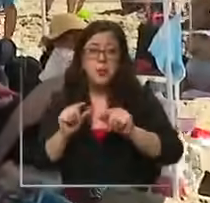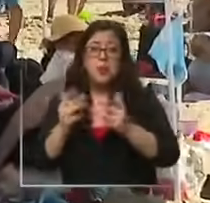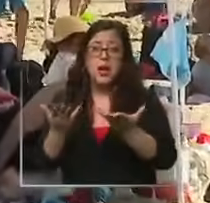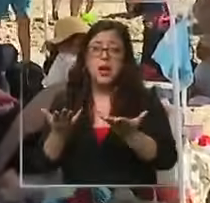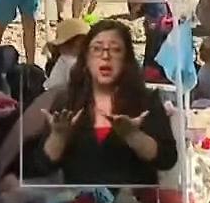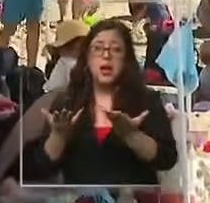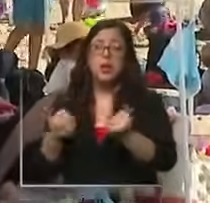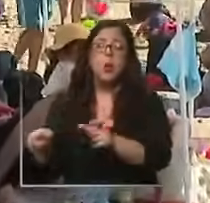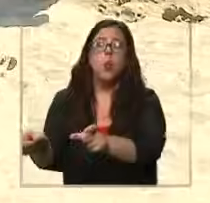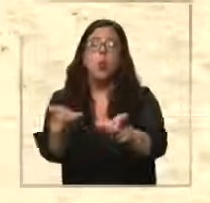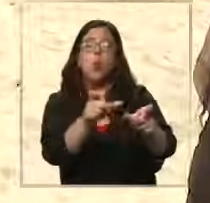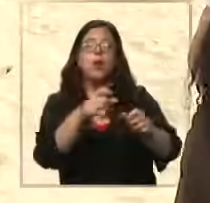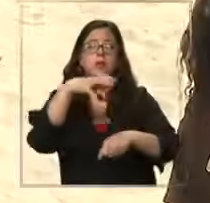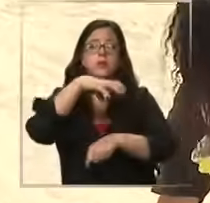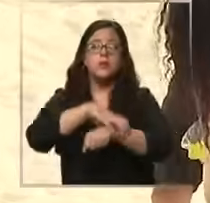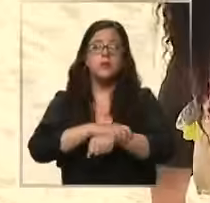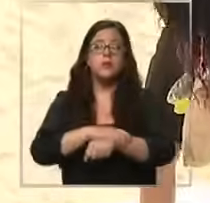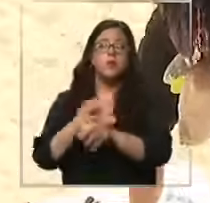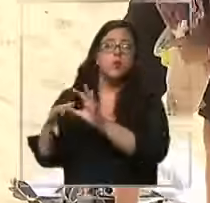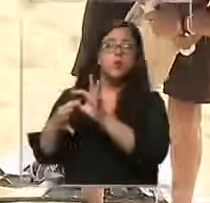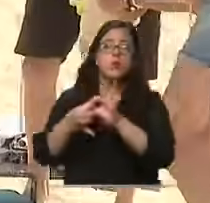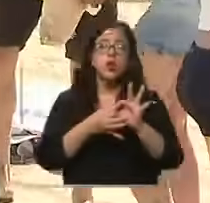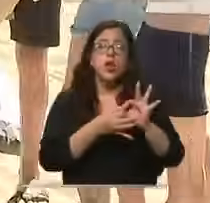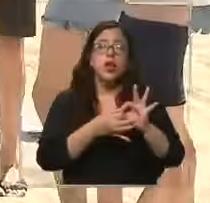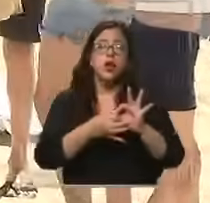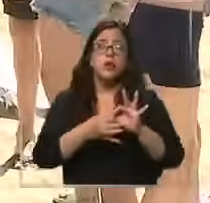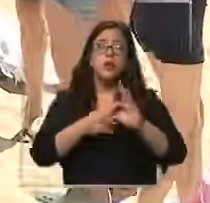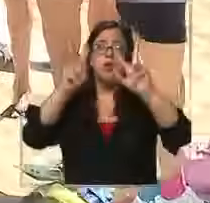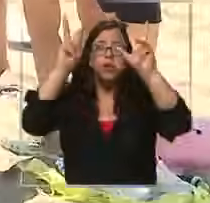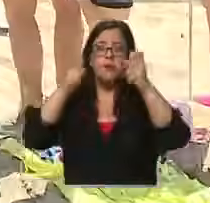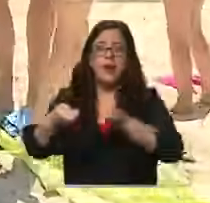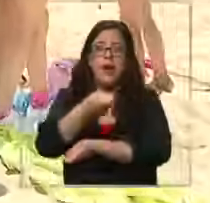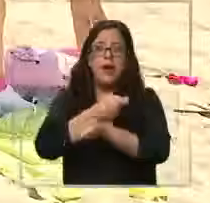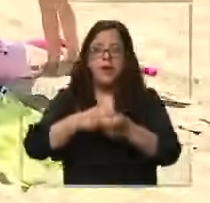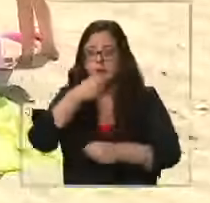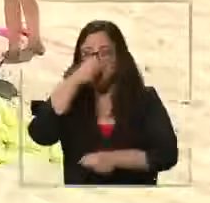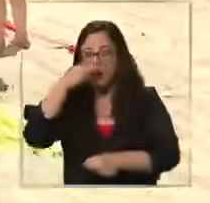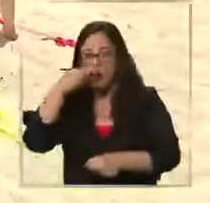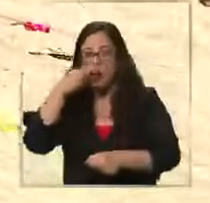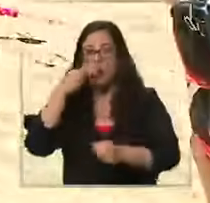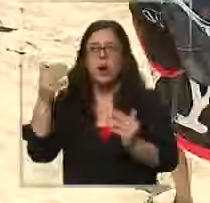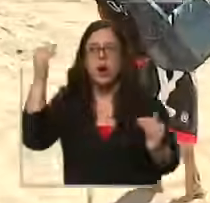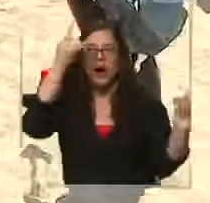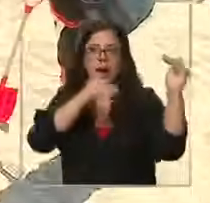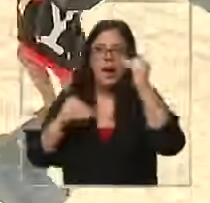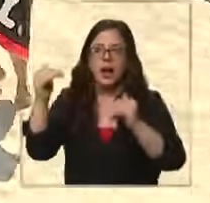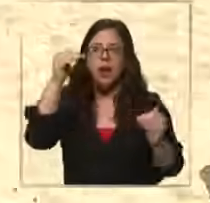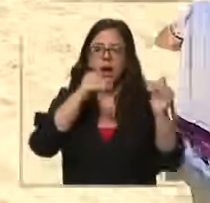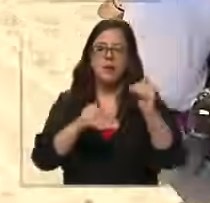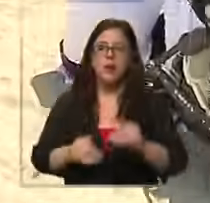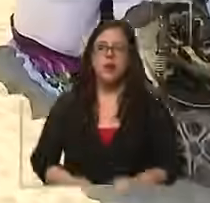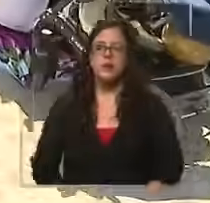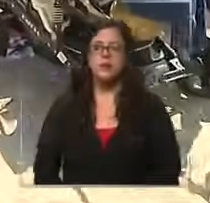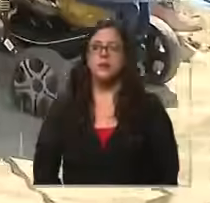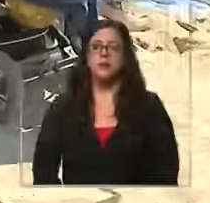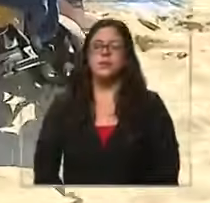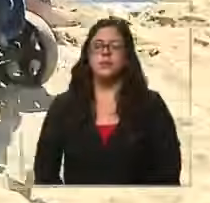patrullas proceden a una detención por consumo y presunta venta de droga en la playa.